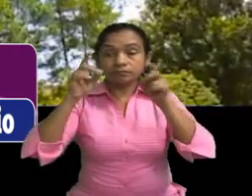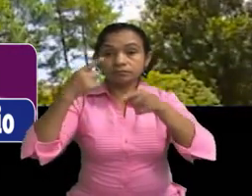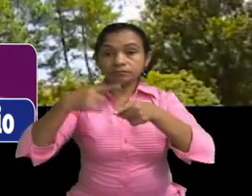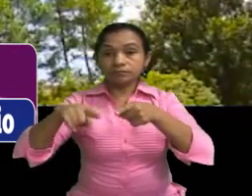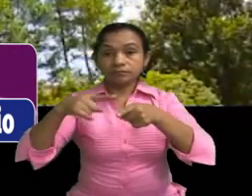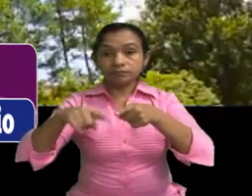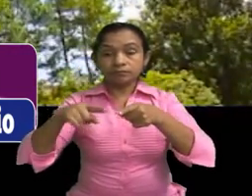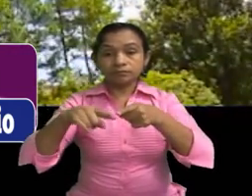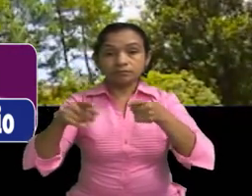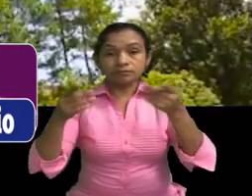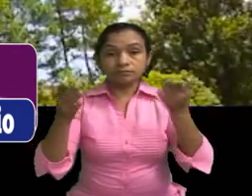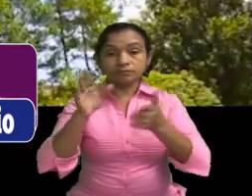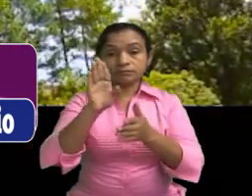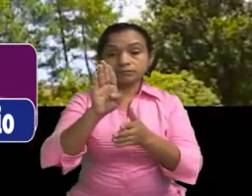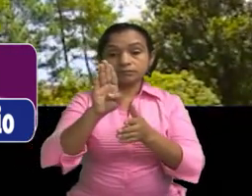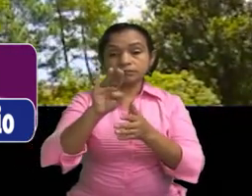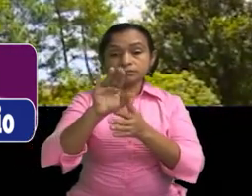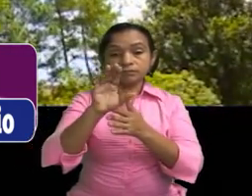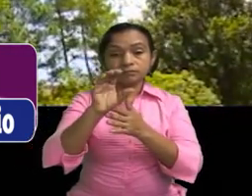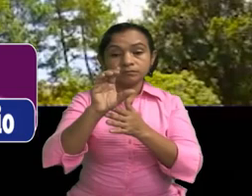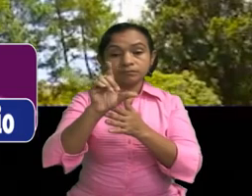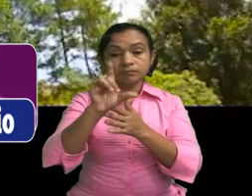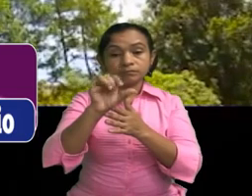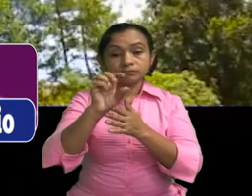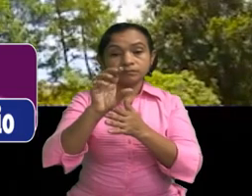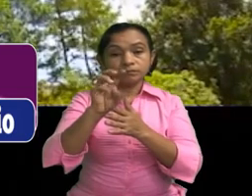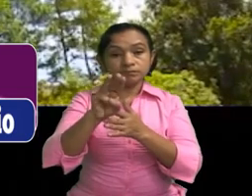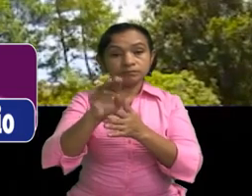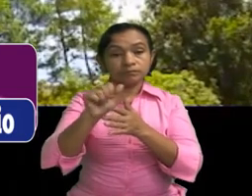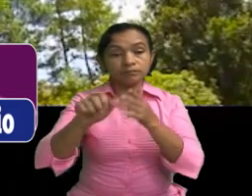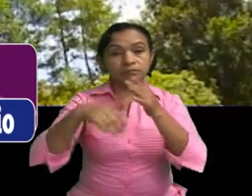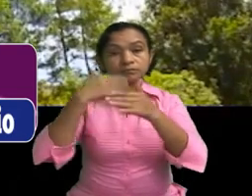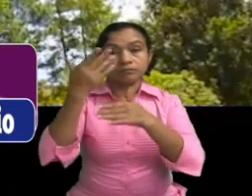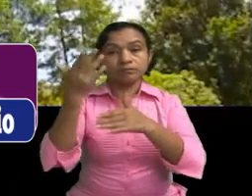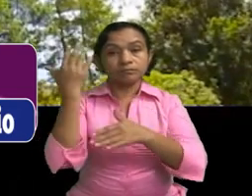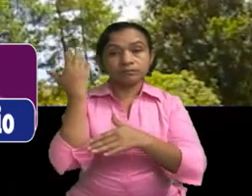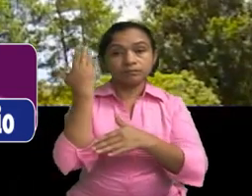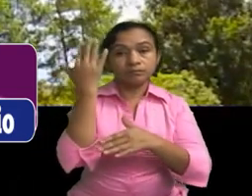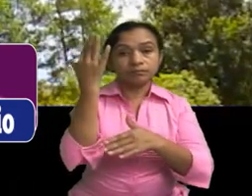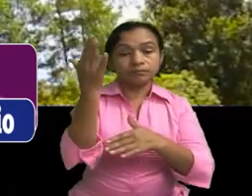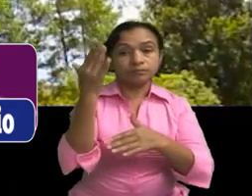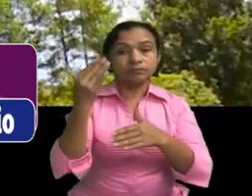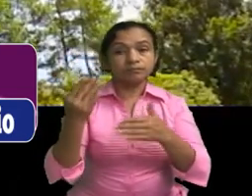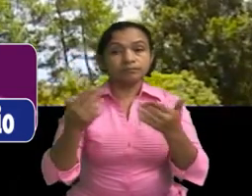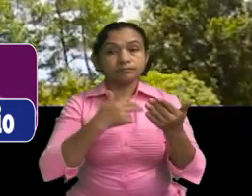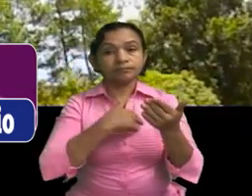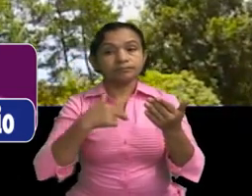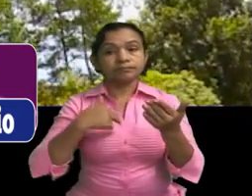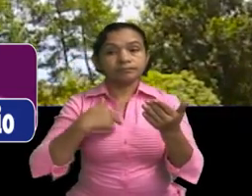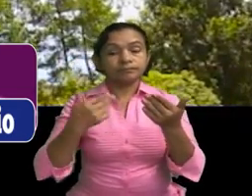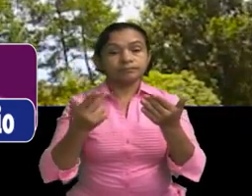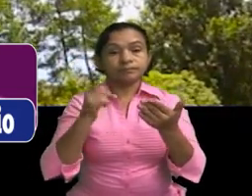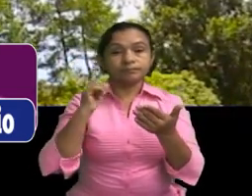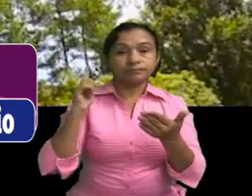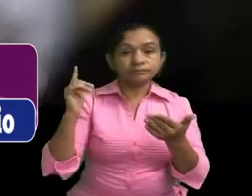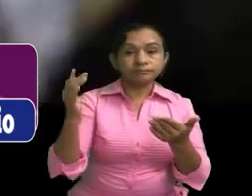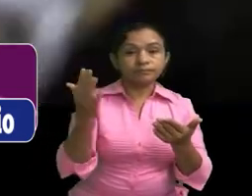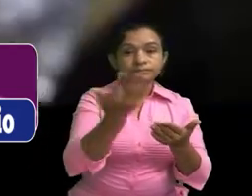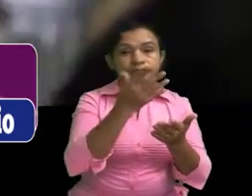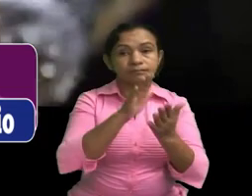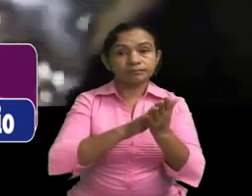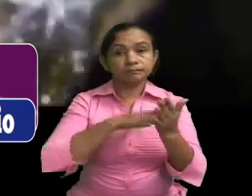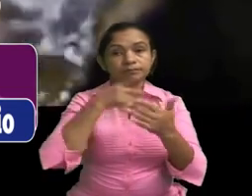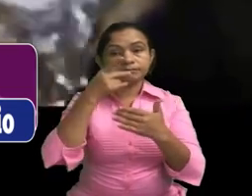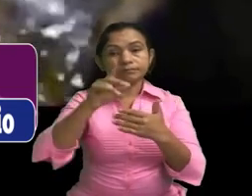resultados. Con bioclima vamos a trabajar más afuera, que es el tema de restauración, y que con todos los programas